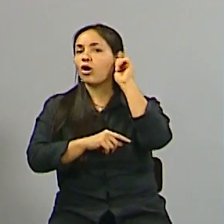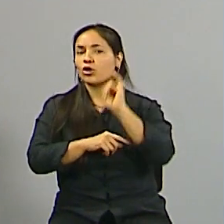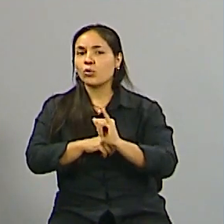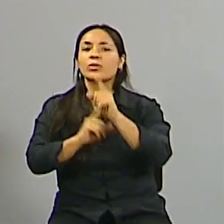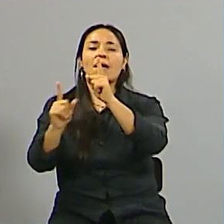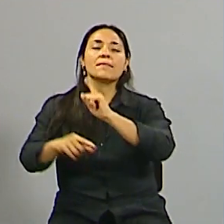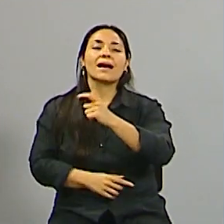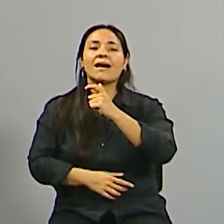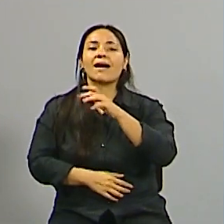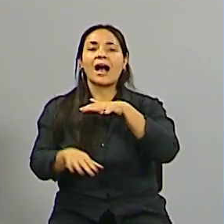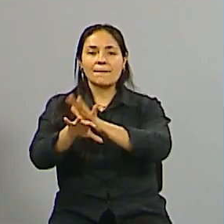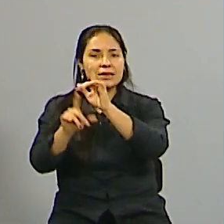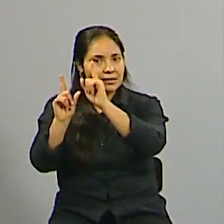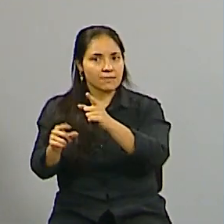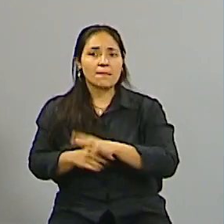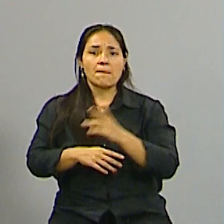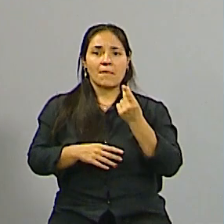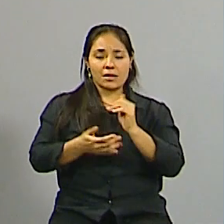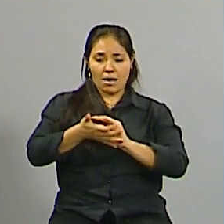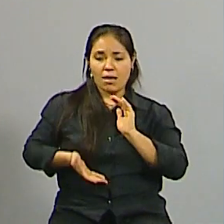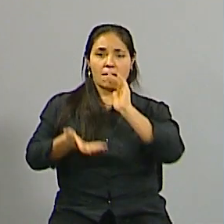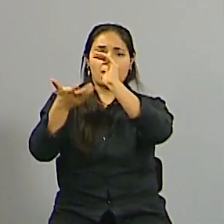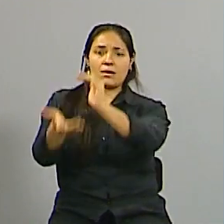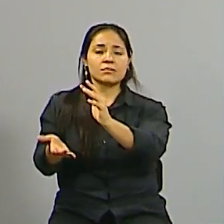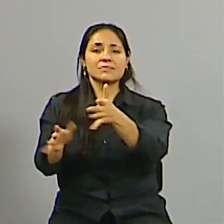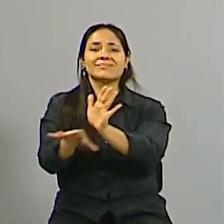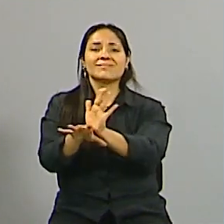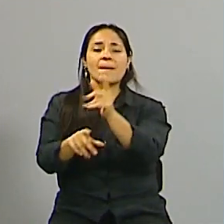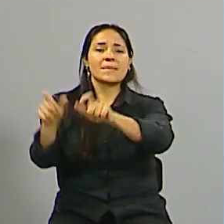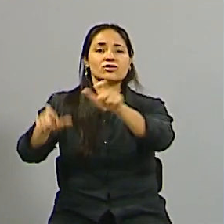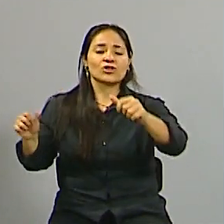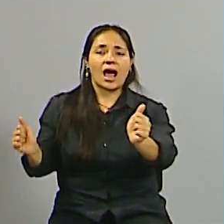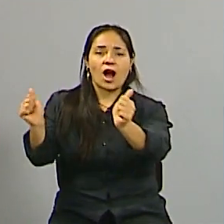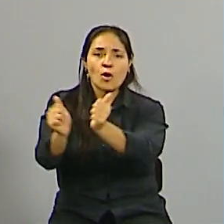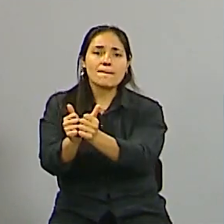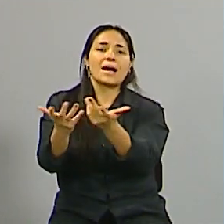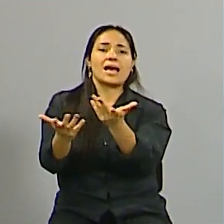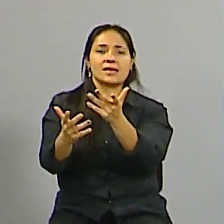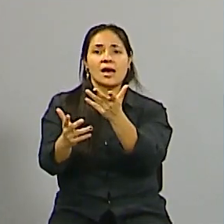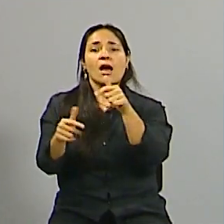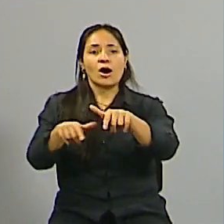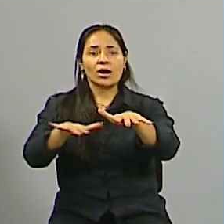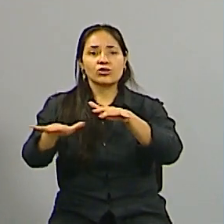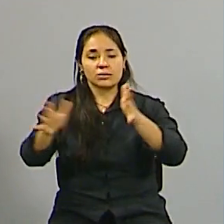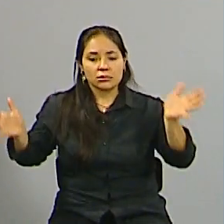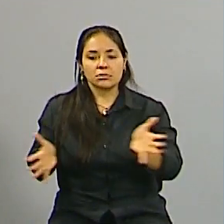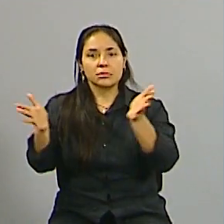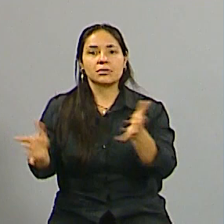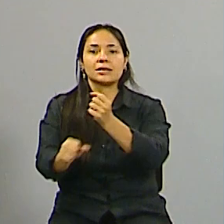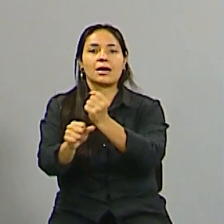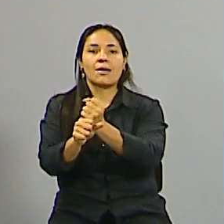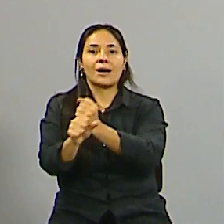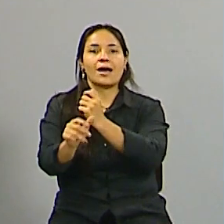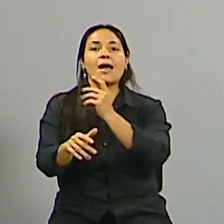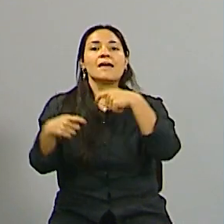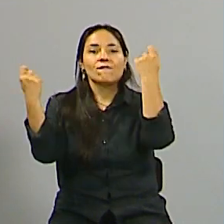también poniendo con fondos propios una pequeño acompañamiento para fomentar momentos y contextos como el de hoy, para fomentar empleabilidad y para